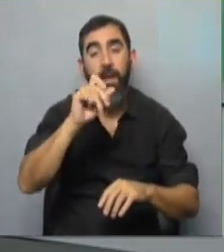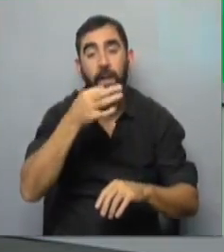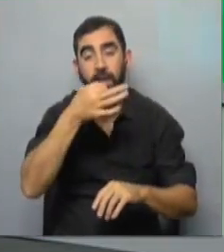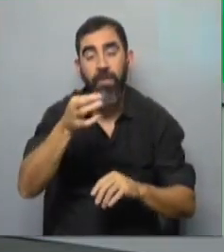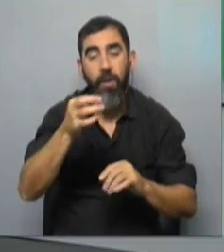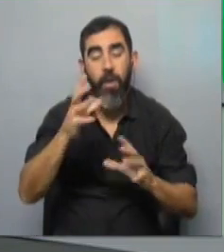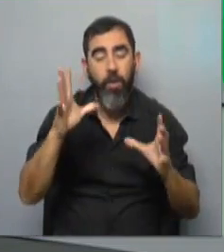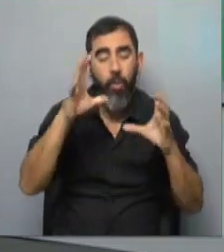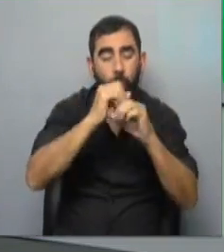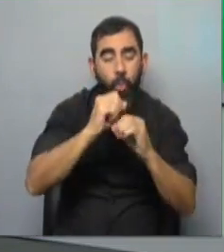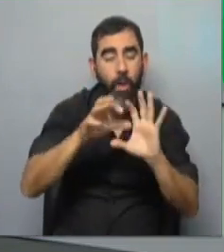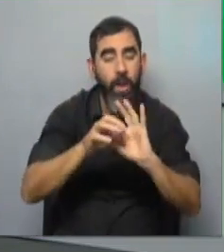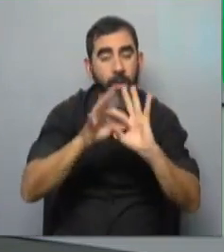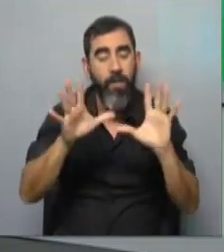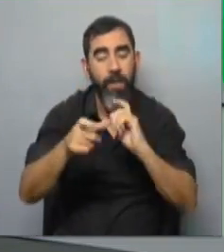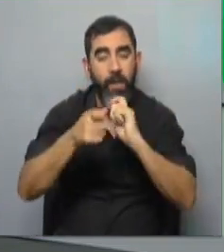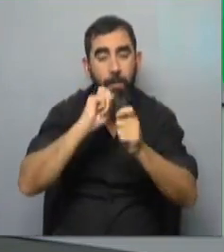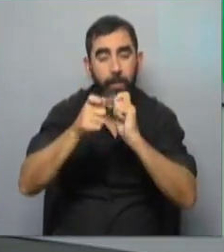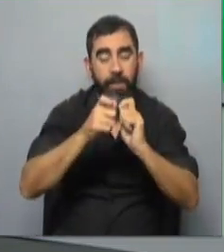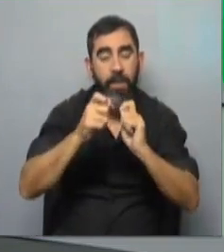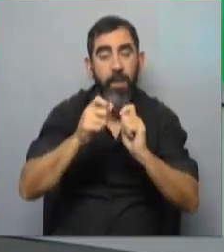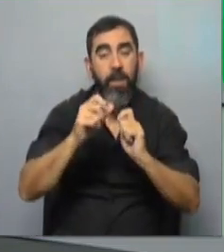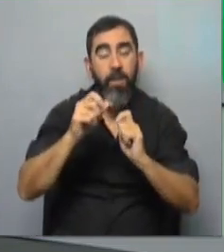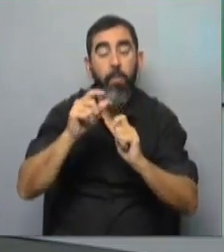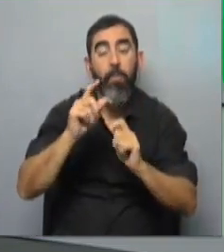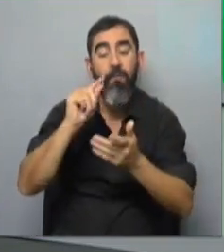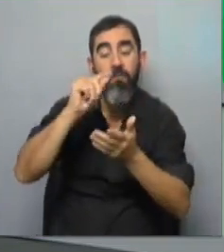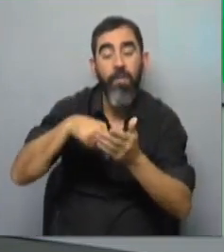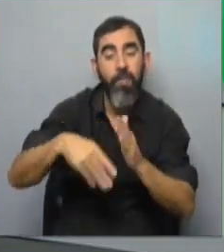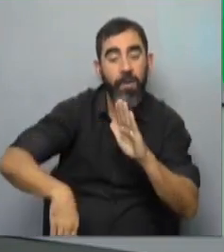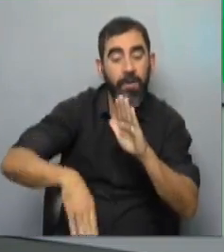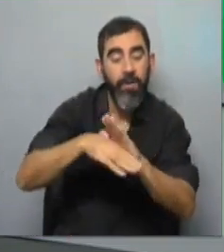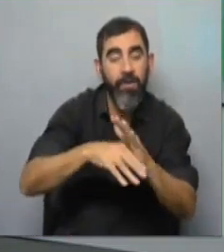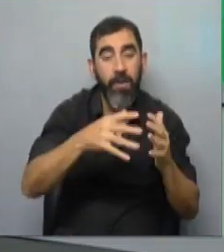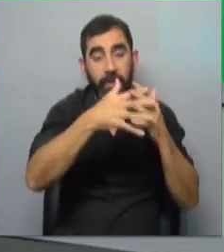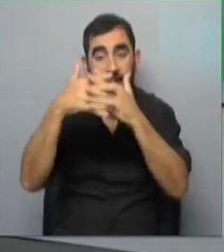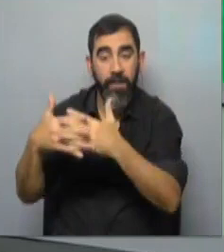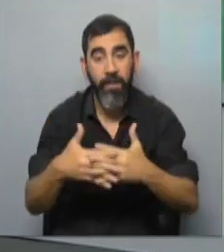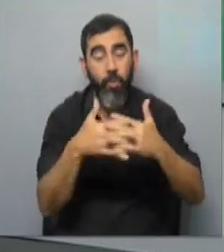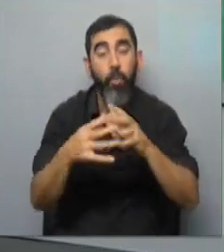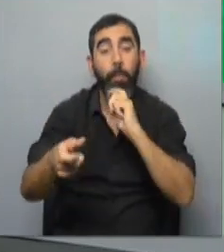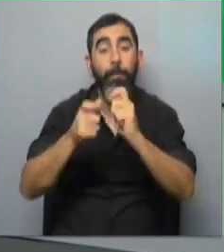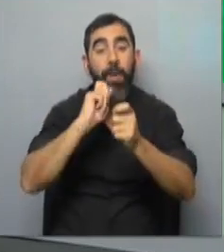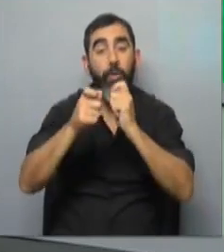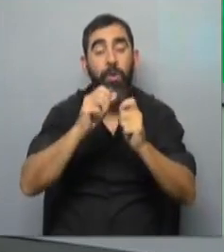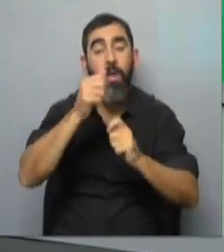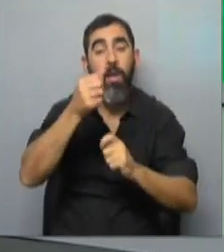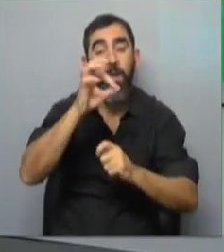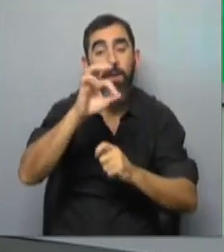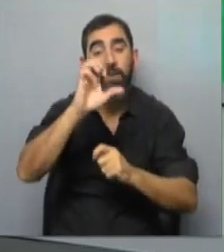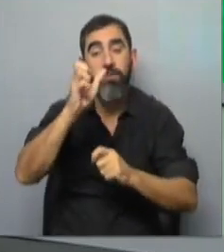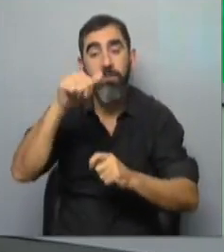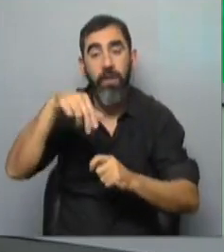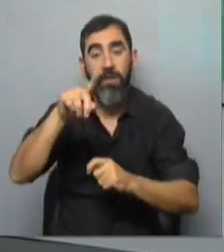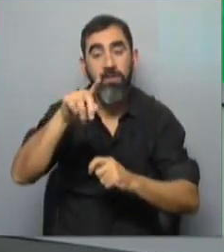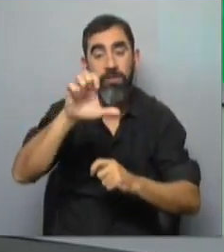la libertad de prensa y la democracia británica luego que fuera firmada la orden de extradición a Estados Unidos del periodista Julian Assange por la